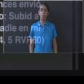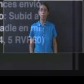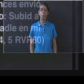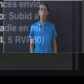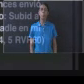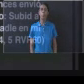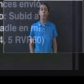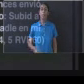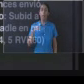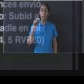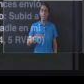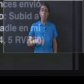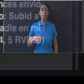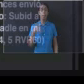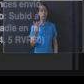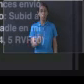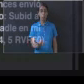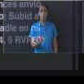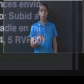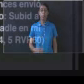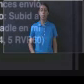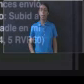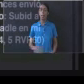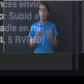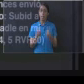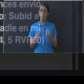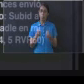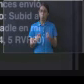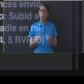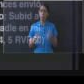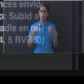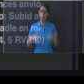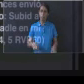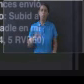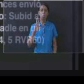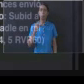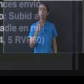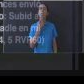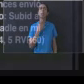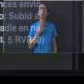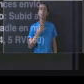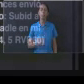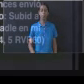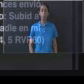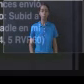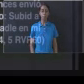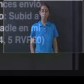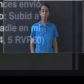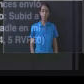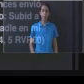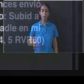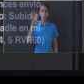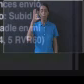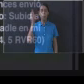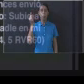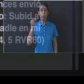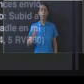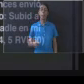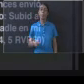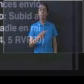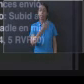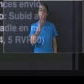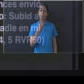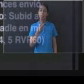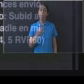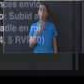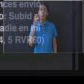Aquí ya a mucha gente no le gusta. Y es que una de las cosas que tiene, el rey quiere que nosotros cedamos es en la